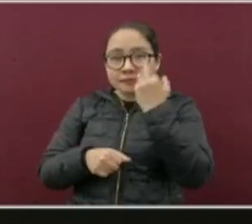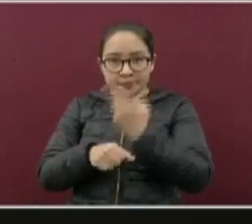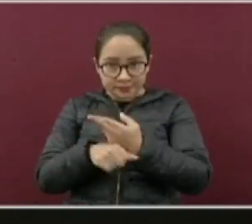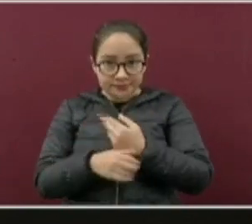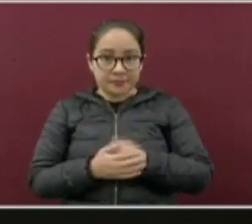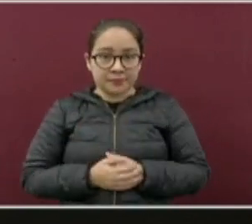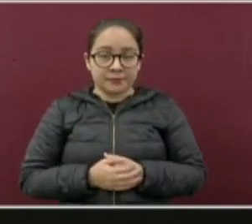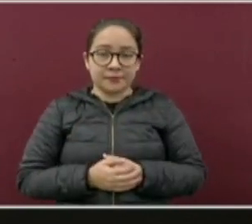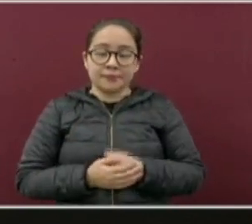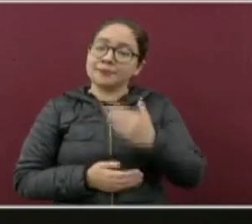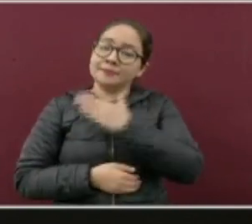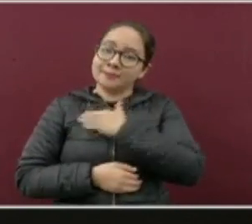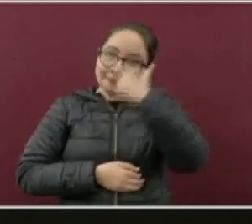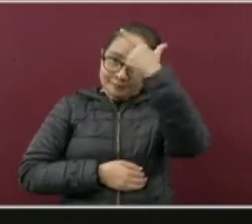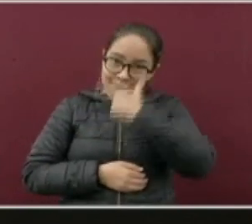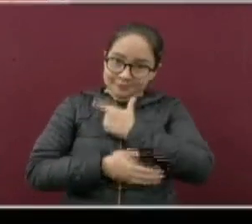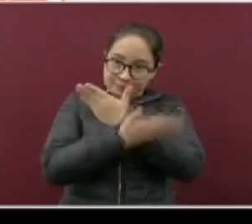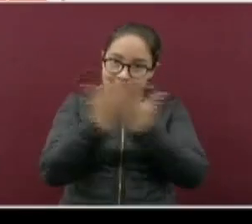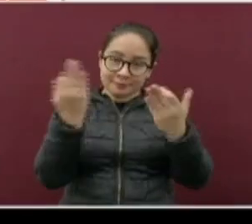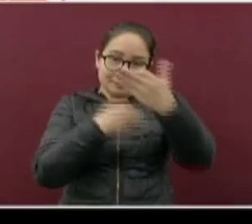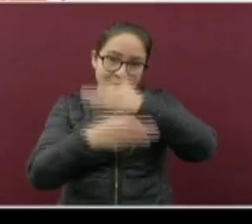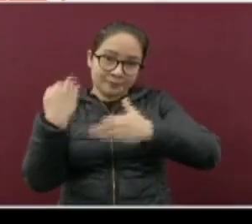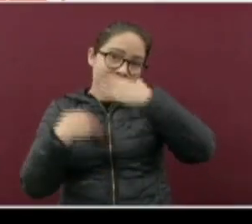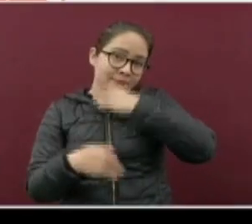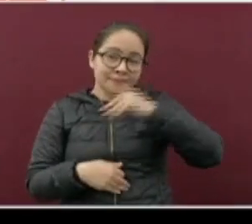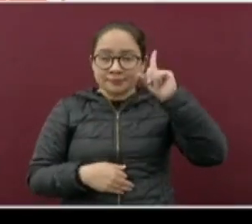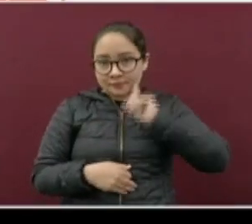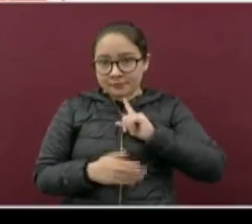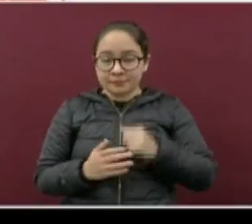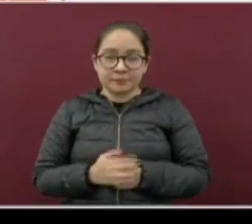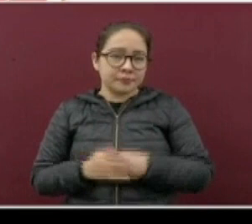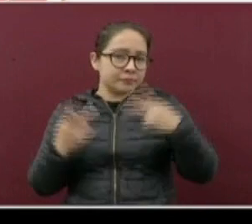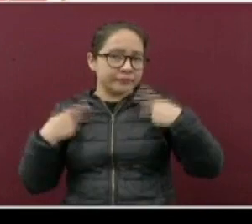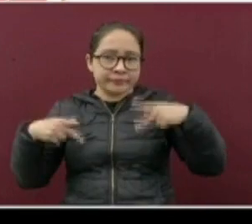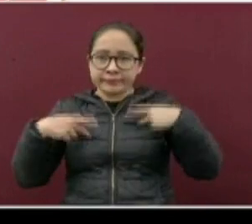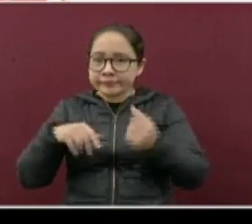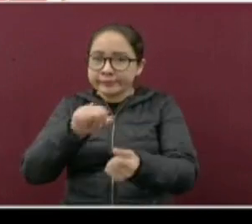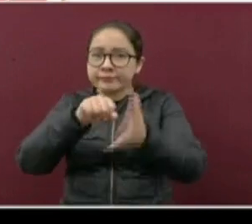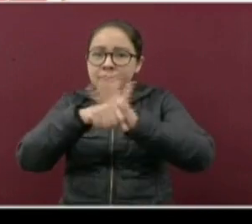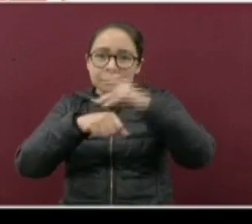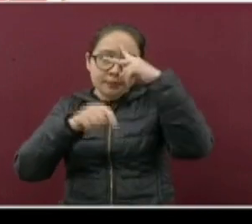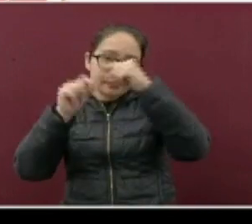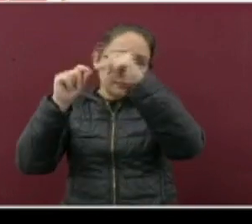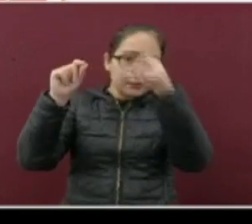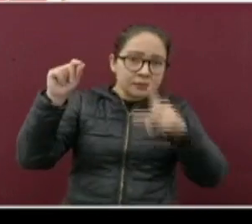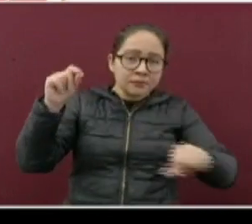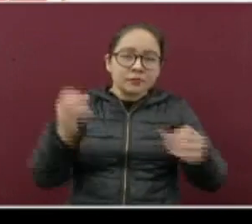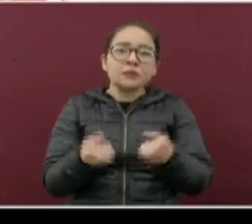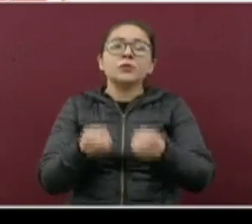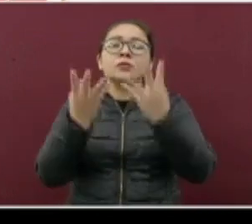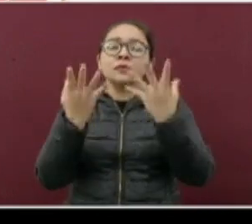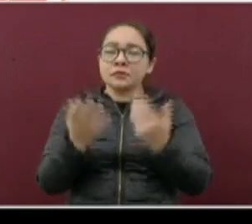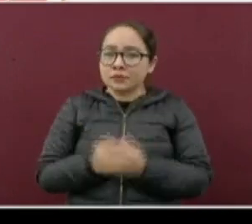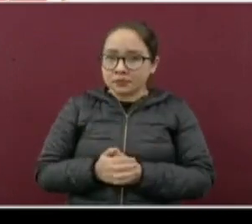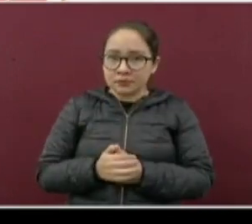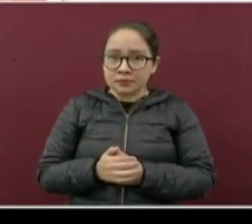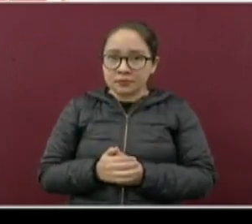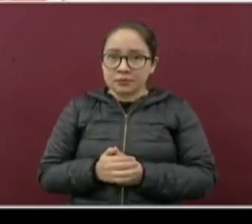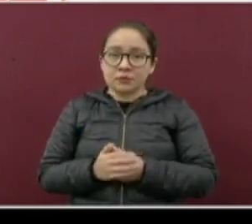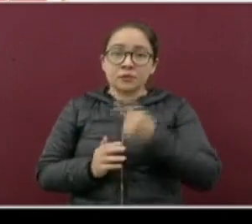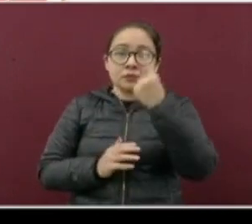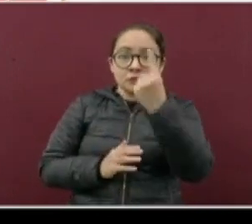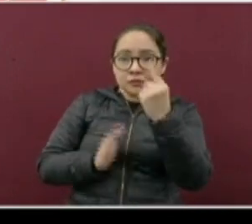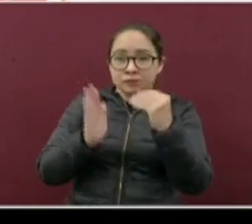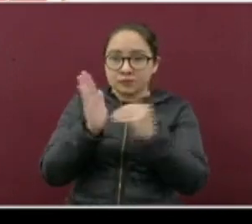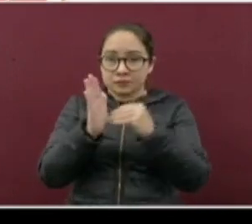permiso. Buenas noches a todos y todas. El número de casos positivos a COVID-19 registrados a nivel nacional suma